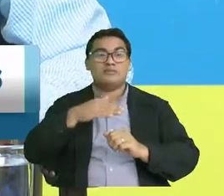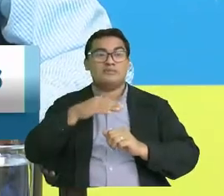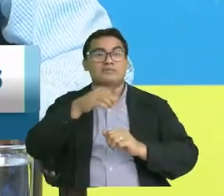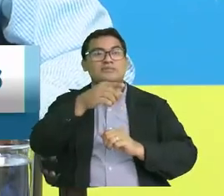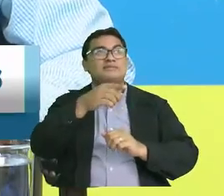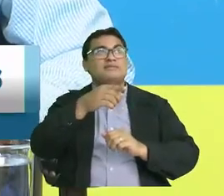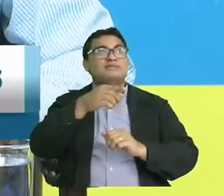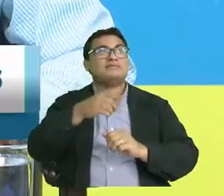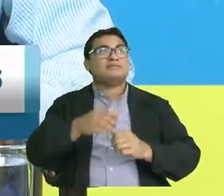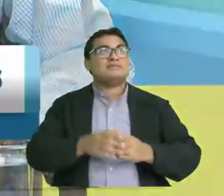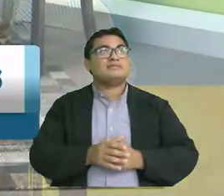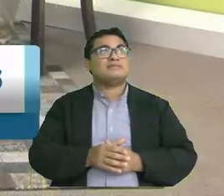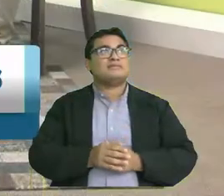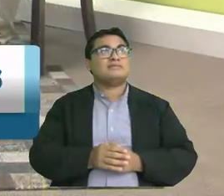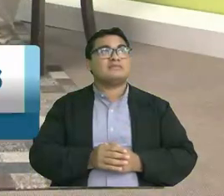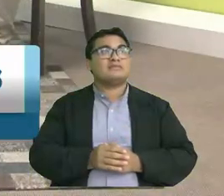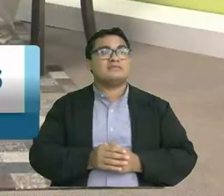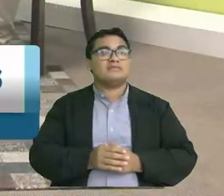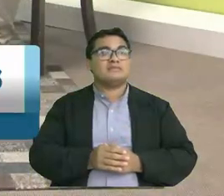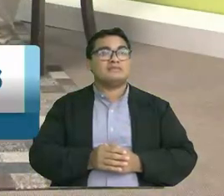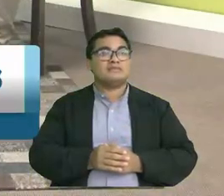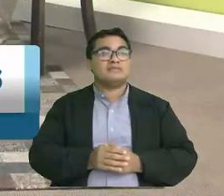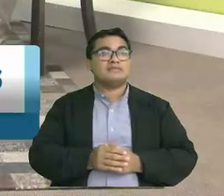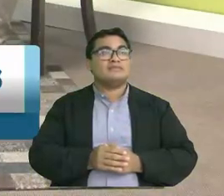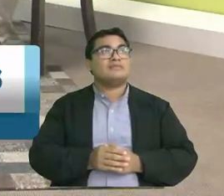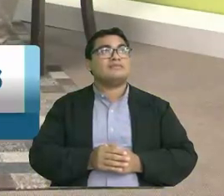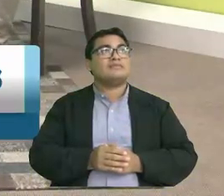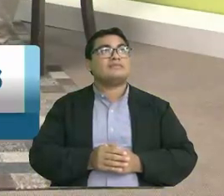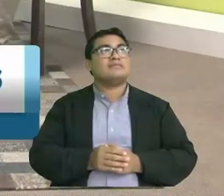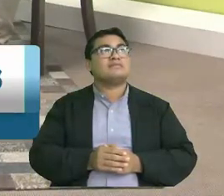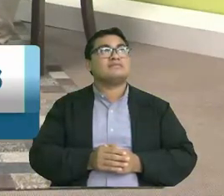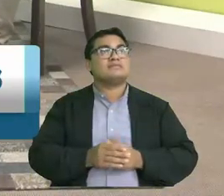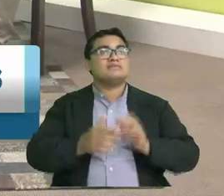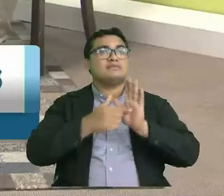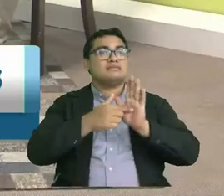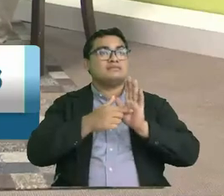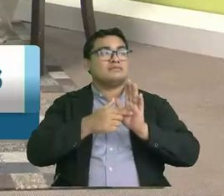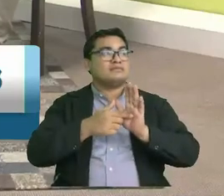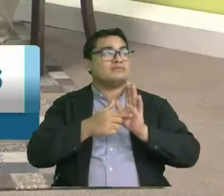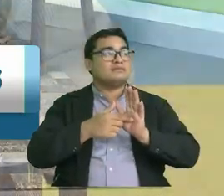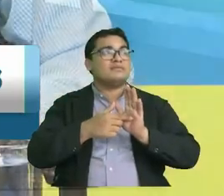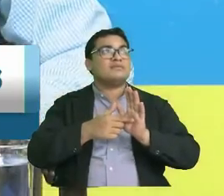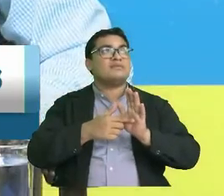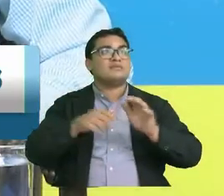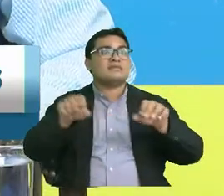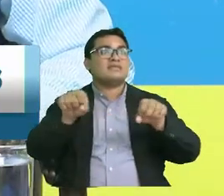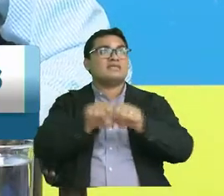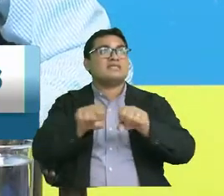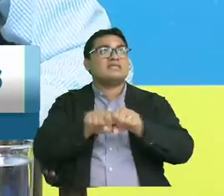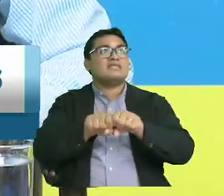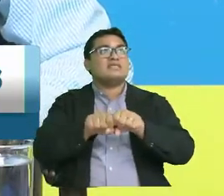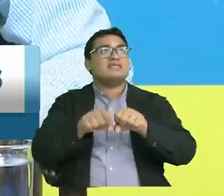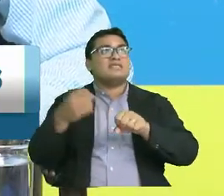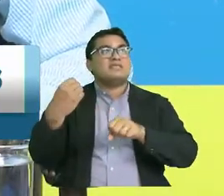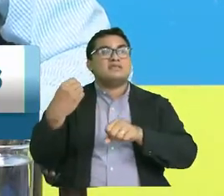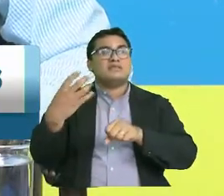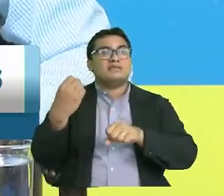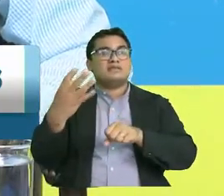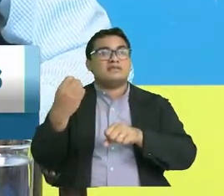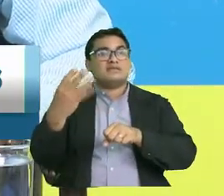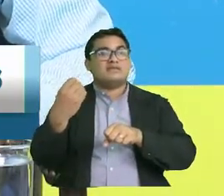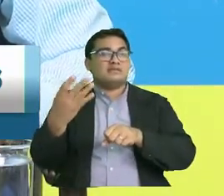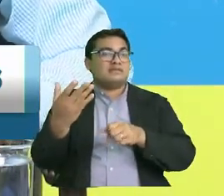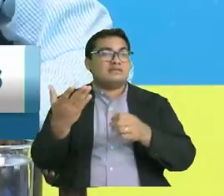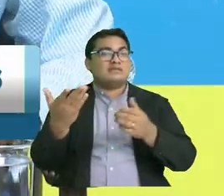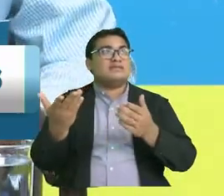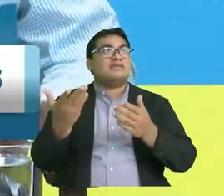hecho, si le pregunta a esa persona que usa ese zapato, le va a decir que anda dolor, probablemente. Entonces, ya como